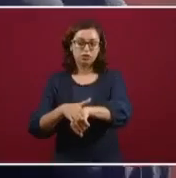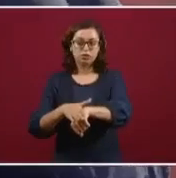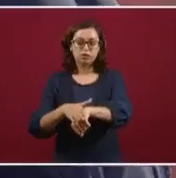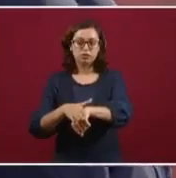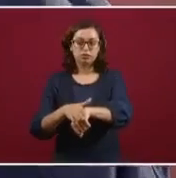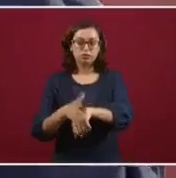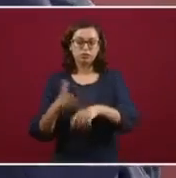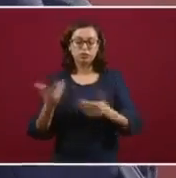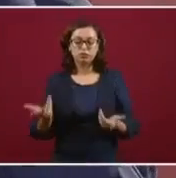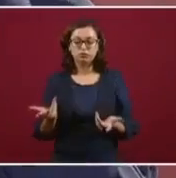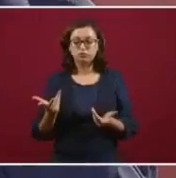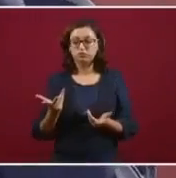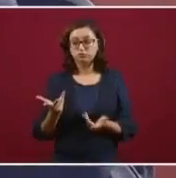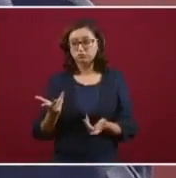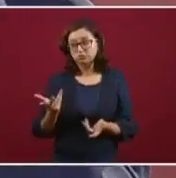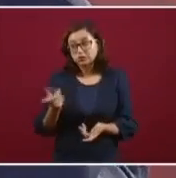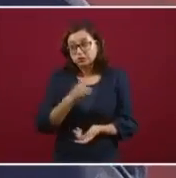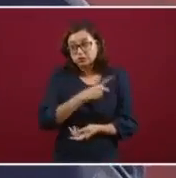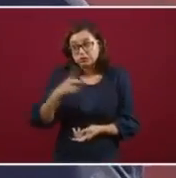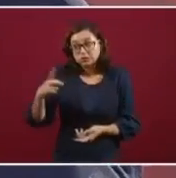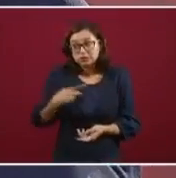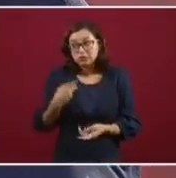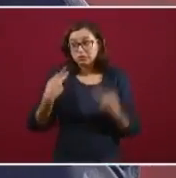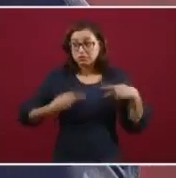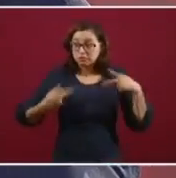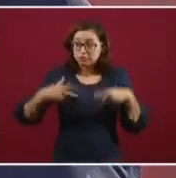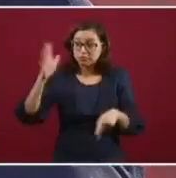se llevara a cabo una encuesta.